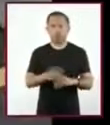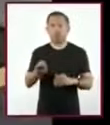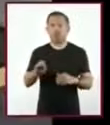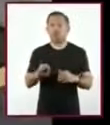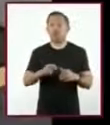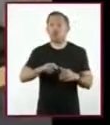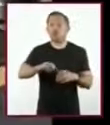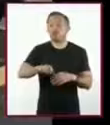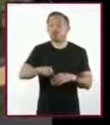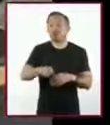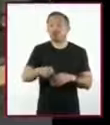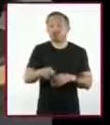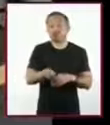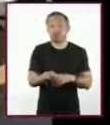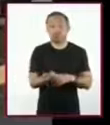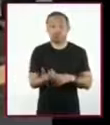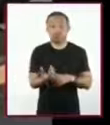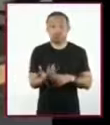poco la temperatura.